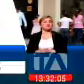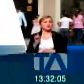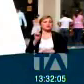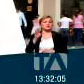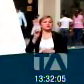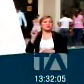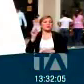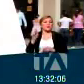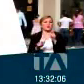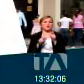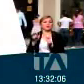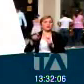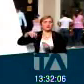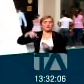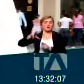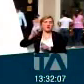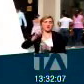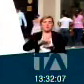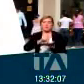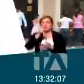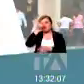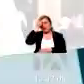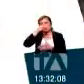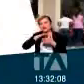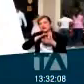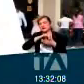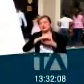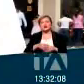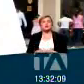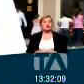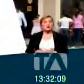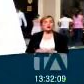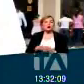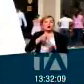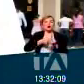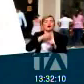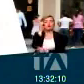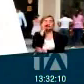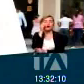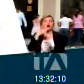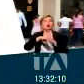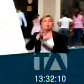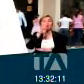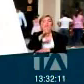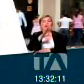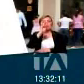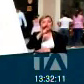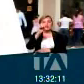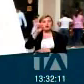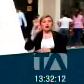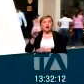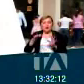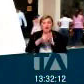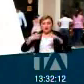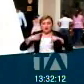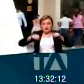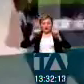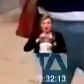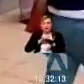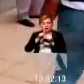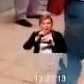cerca de 100.000 los usuarios que mantienen valores pendientes. Sin embargo, en el mes de octubre, más de 4.700 convenios de pago